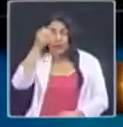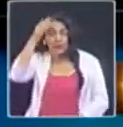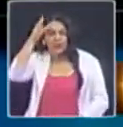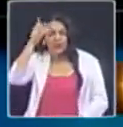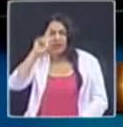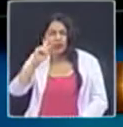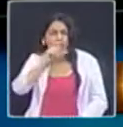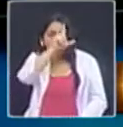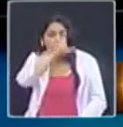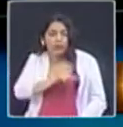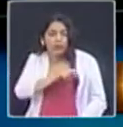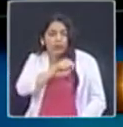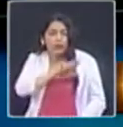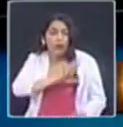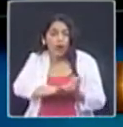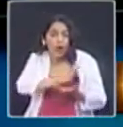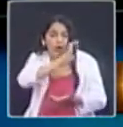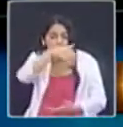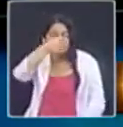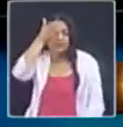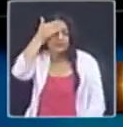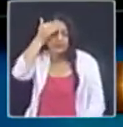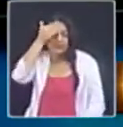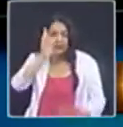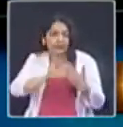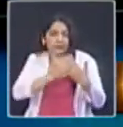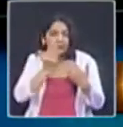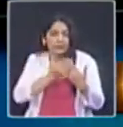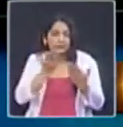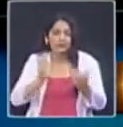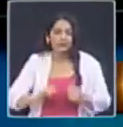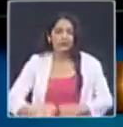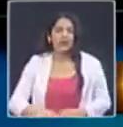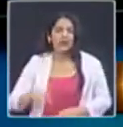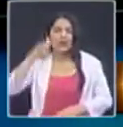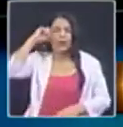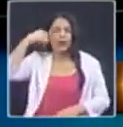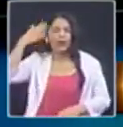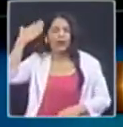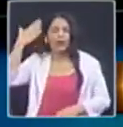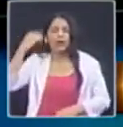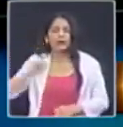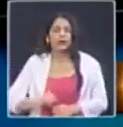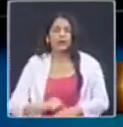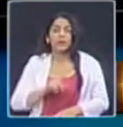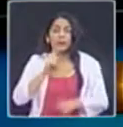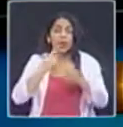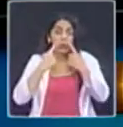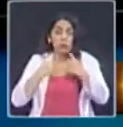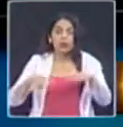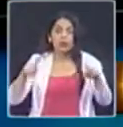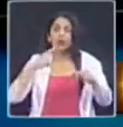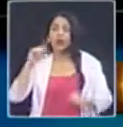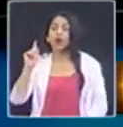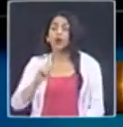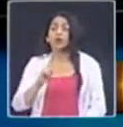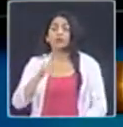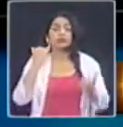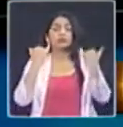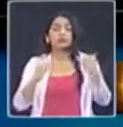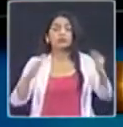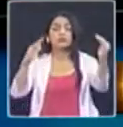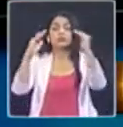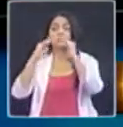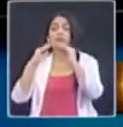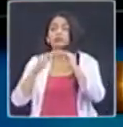cuenta que el solo anuncio del impuesto a la herencia me acuerda de las plusvalías cause un impacto en el color que lo obligó al presidente